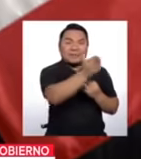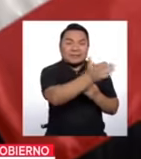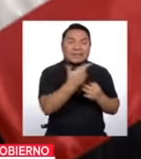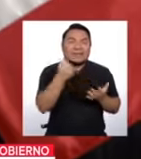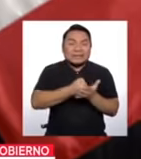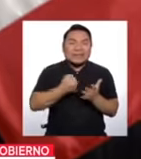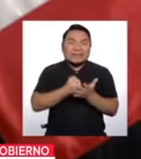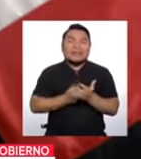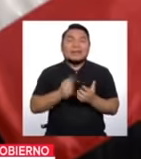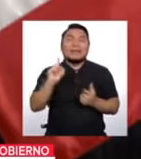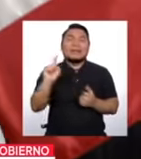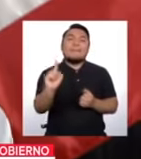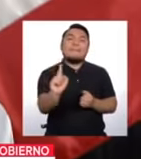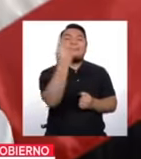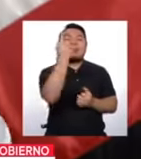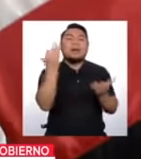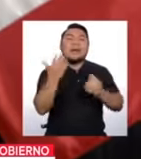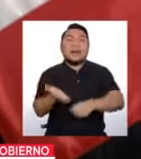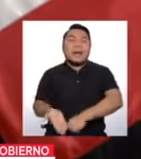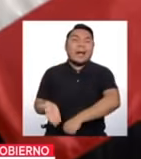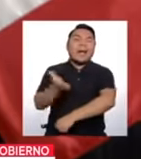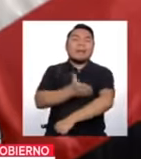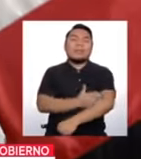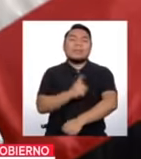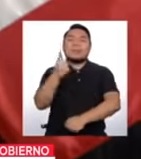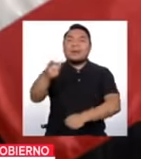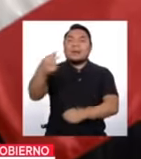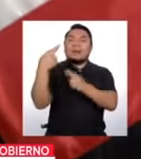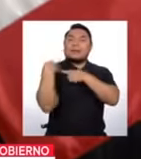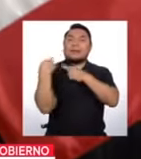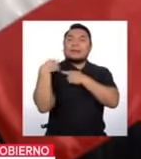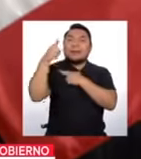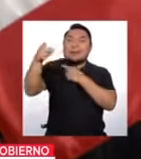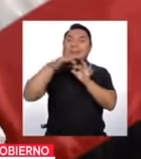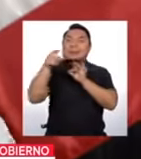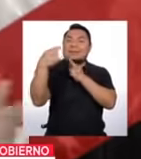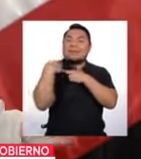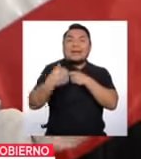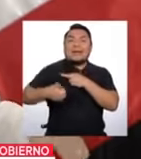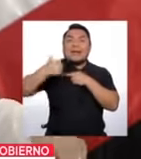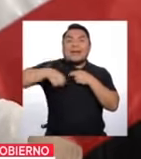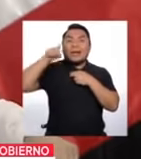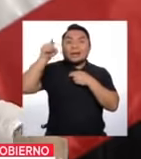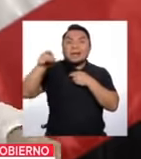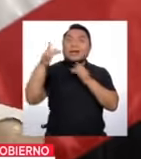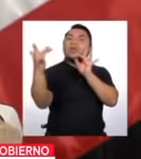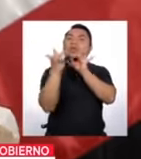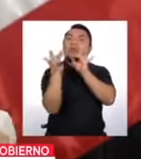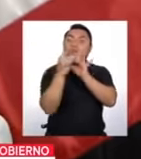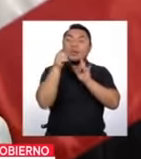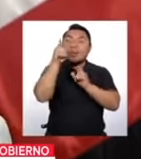coordinación con las autoridades que los van a recibir allá, ¿no? Entonces, nosotros ya